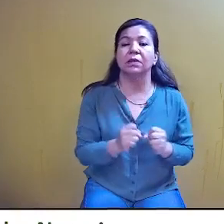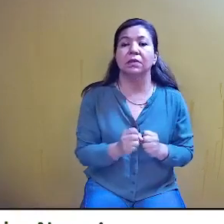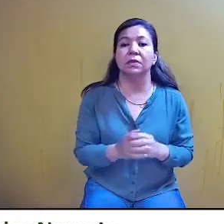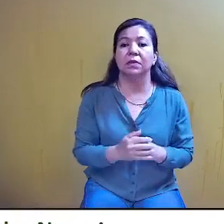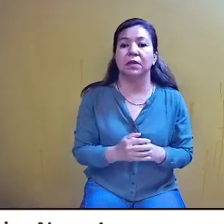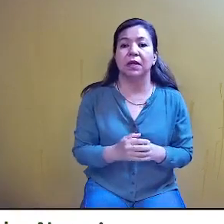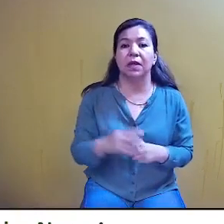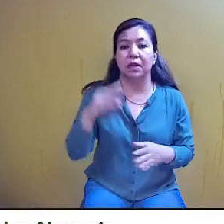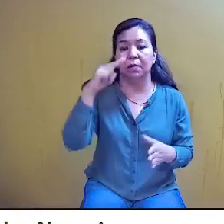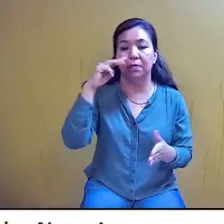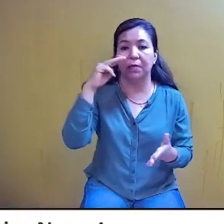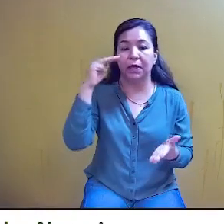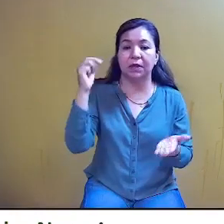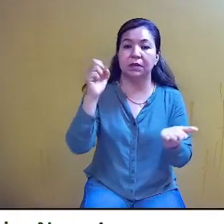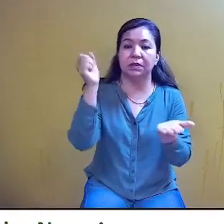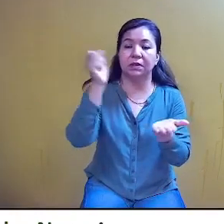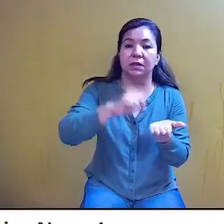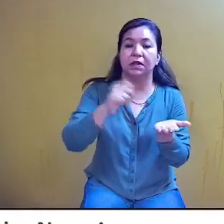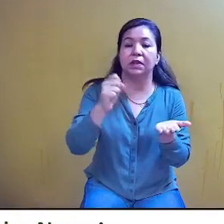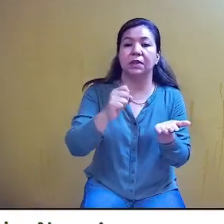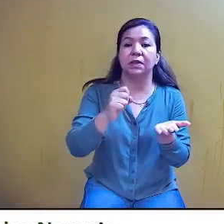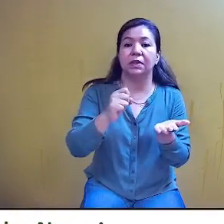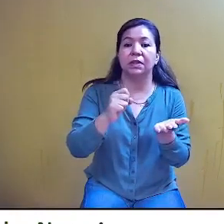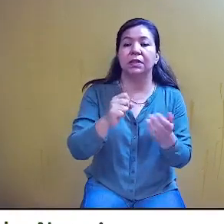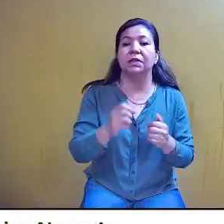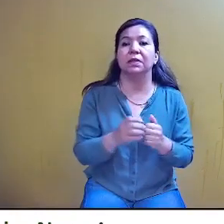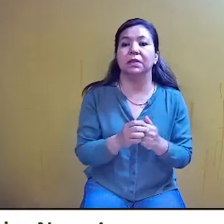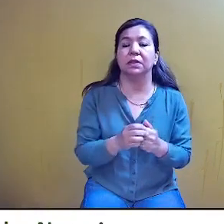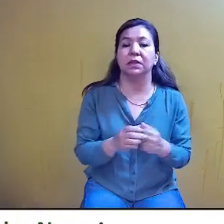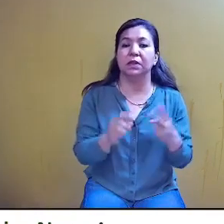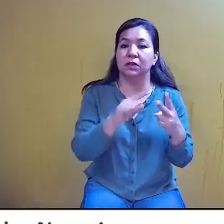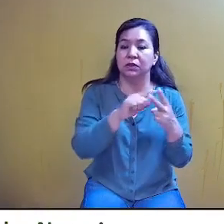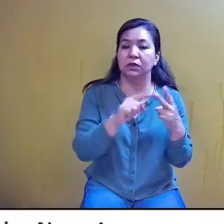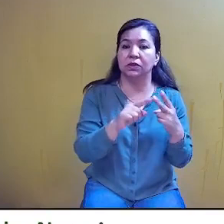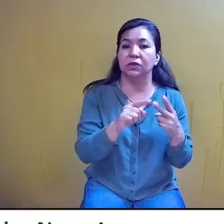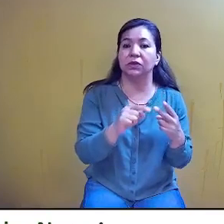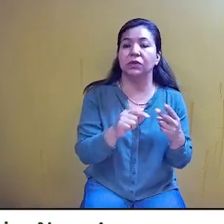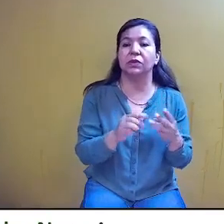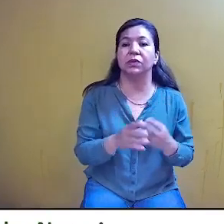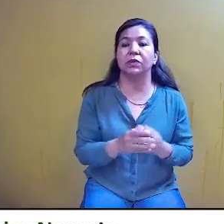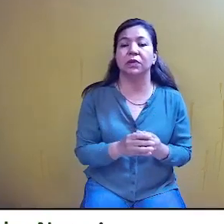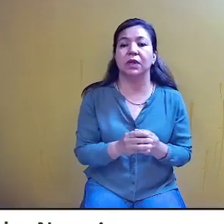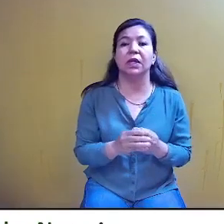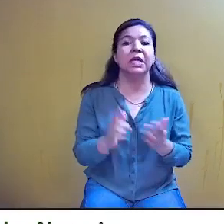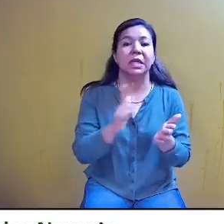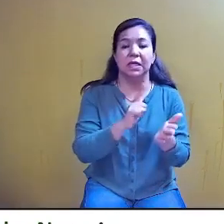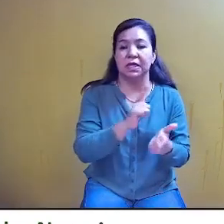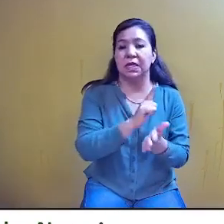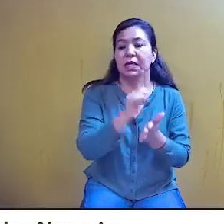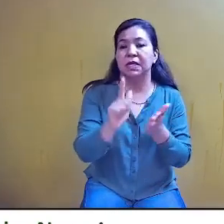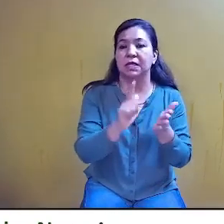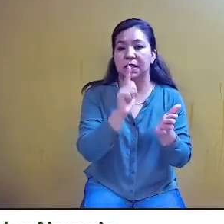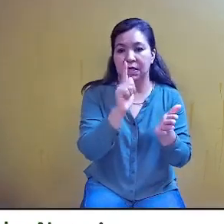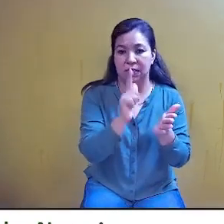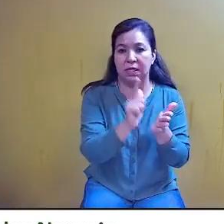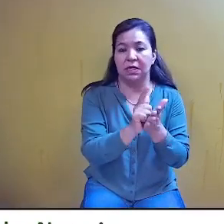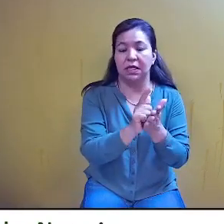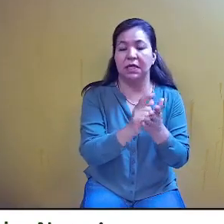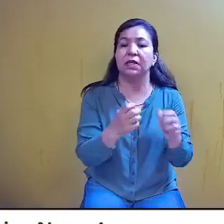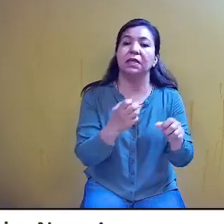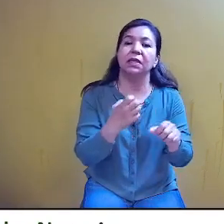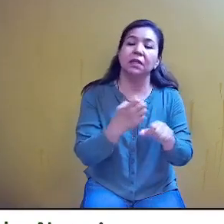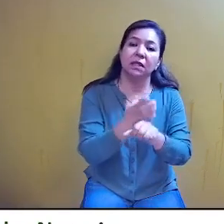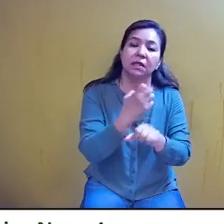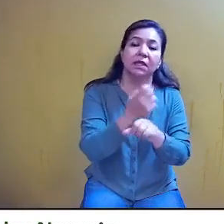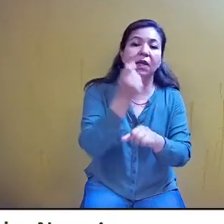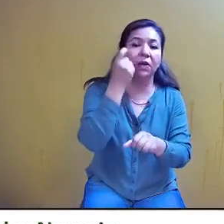y la magistrada Almadelia Eugenio Alcaraz, por lo que en términos del artículo 11, párrafo primero de la Ley Orgánica del Tribunal Electoral del Estado de Guerrero,